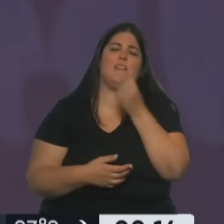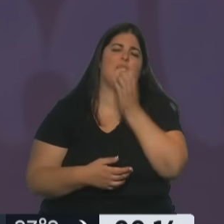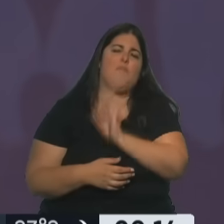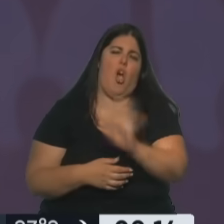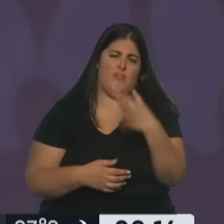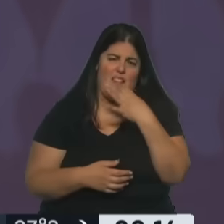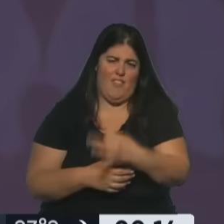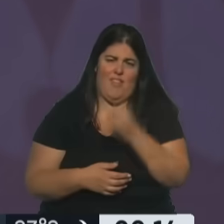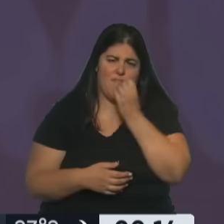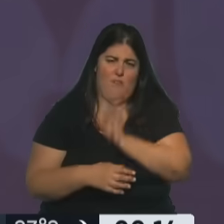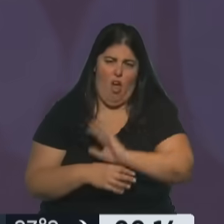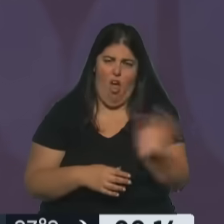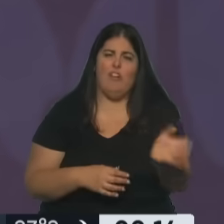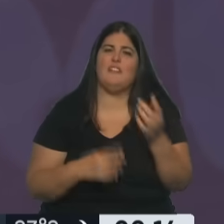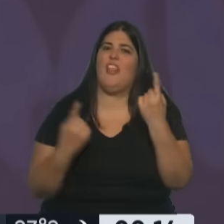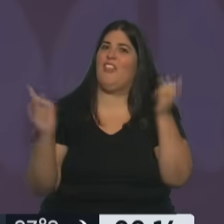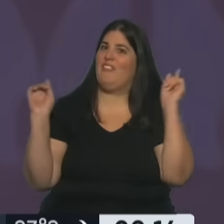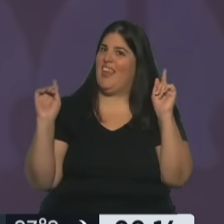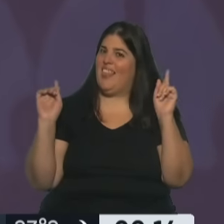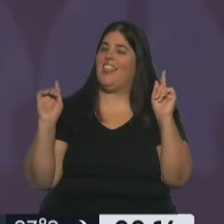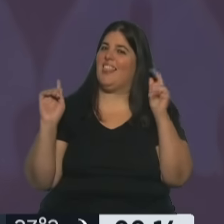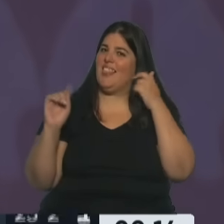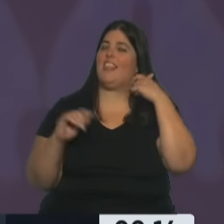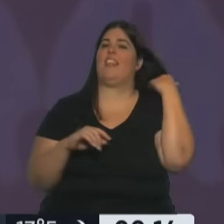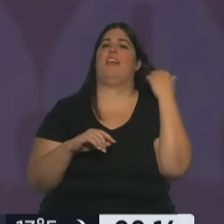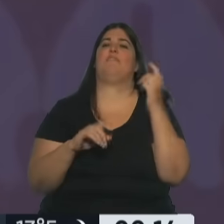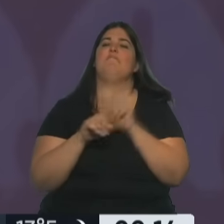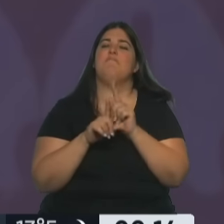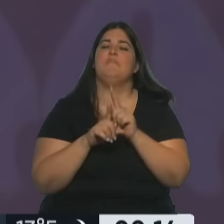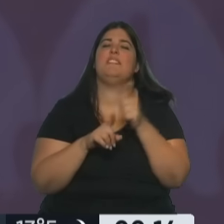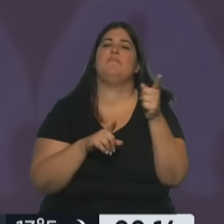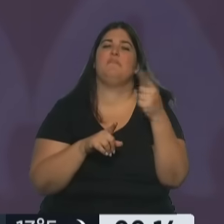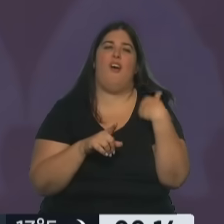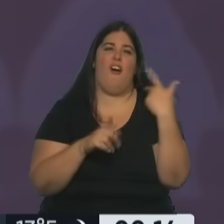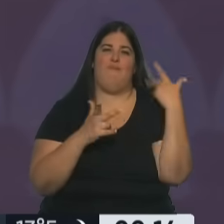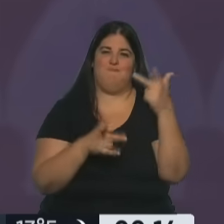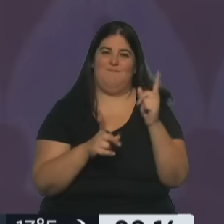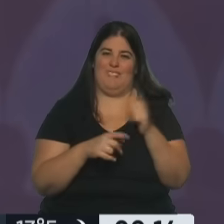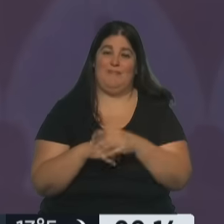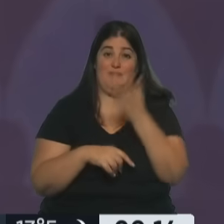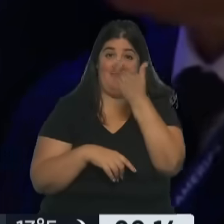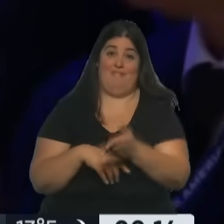hermosa, y es diferente, es lo que decía. Gracias. El actual campeón.